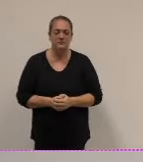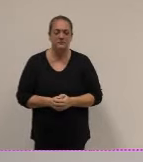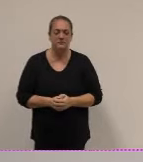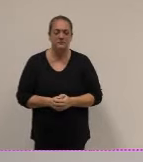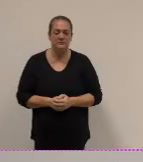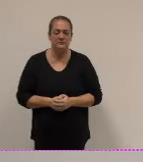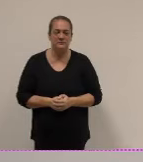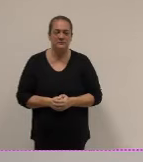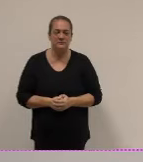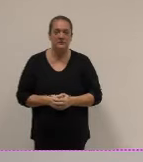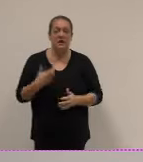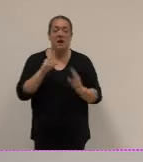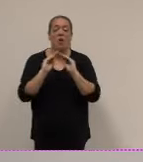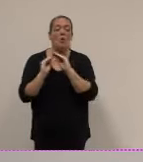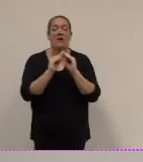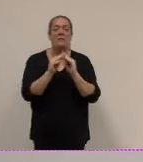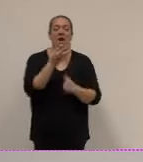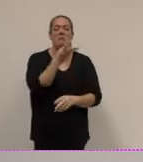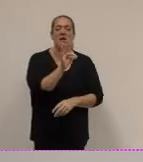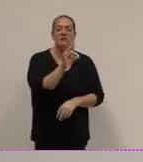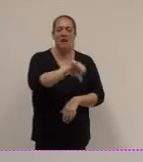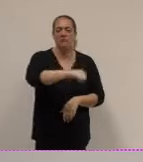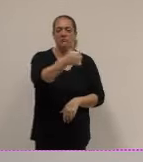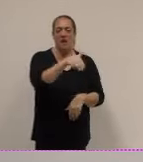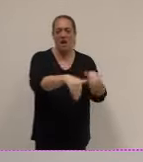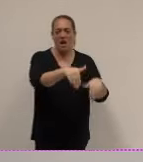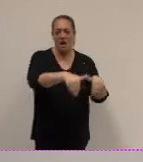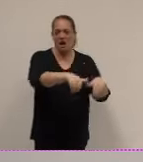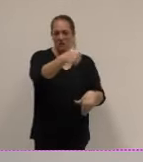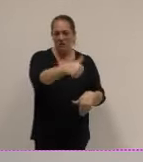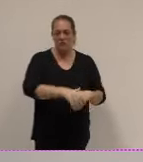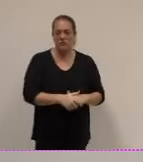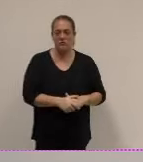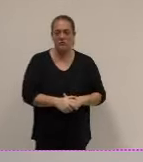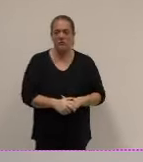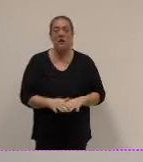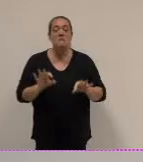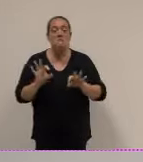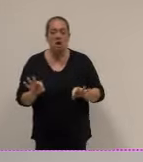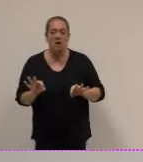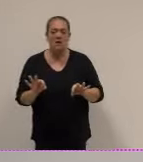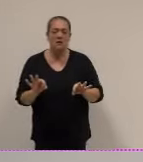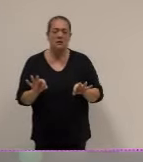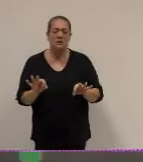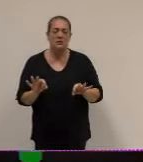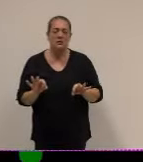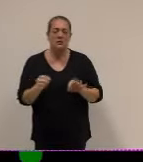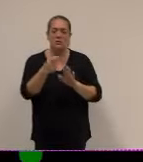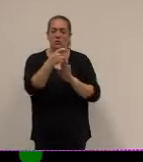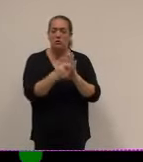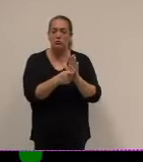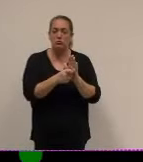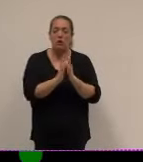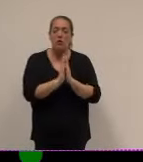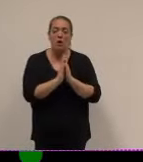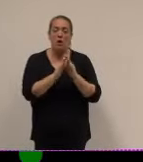Aprobado por unanimidad, con 20 votos a favor. A pesar de que no hay punto de rebus y preguntas,